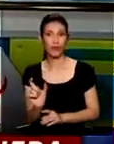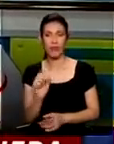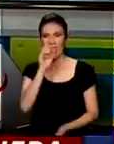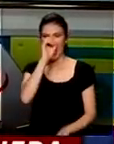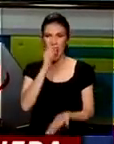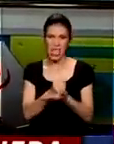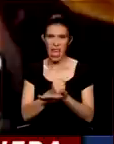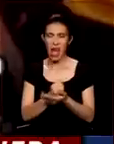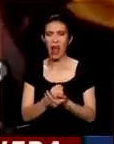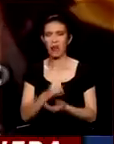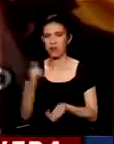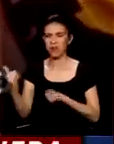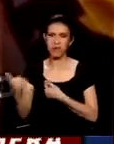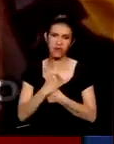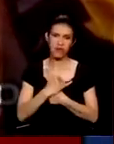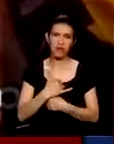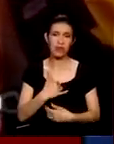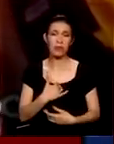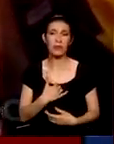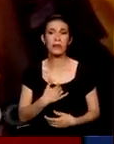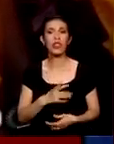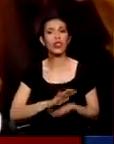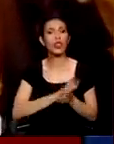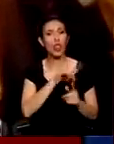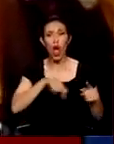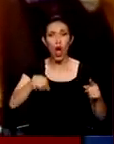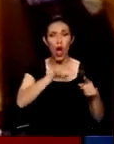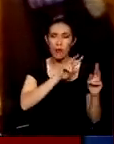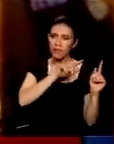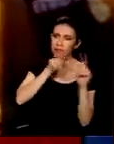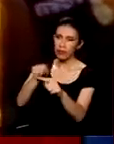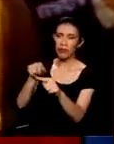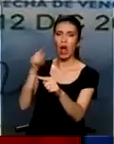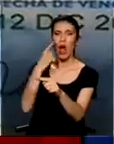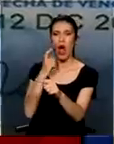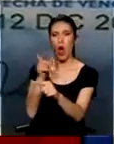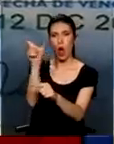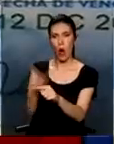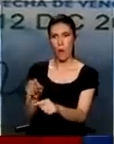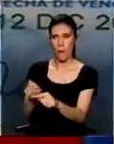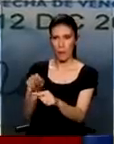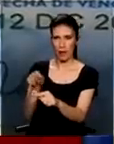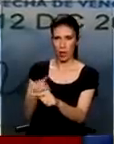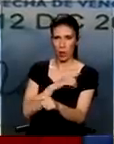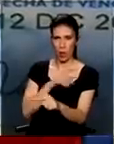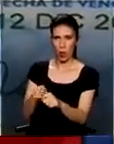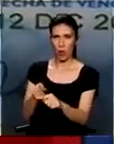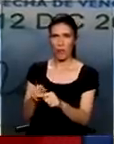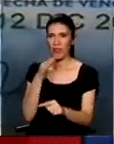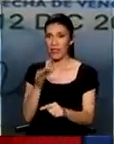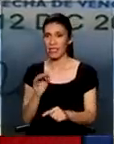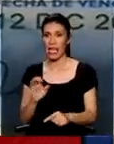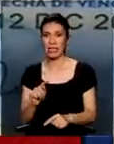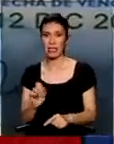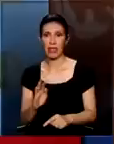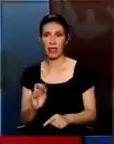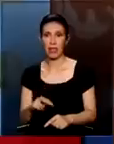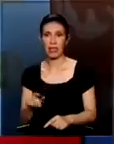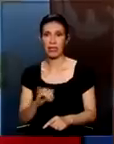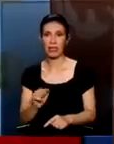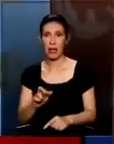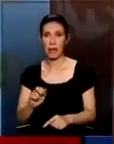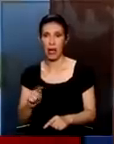Engañado, estafado. Todos apuntan al responsable del masivo engaño, a este hombre, quien usa la identidad de Esteban Zapata Ortiz y que ha sido